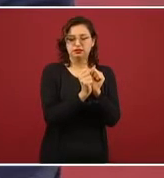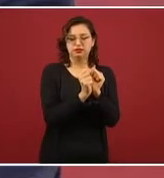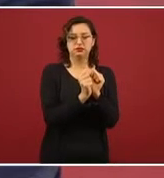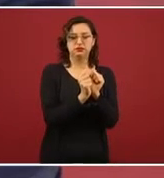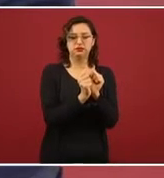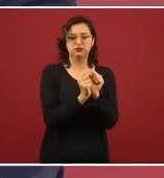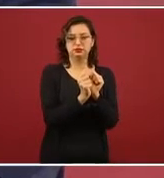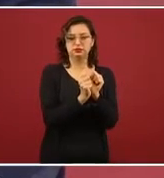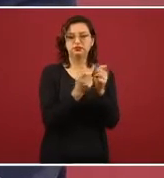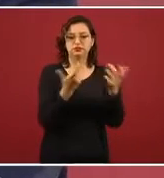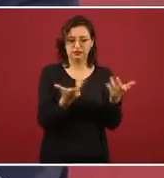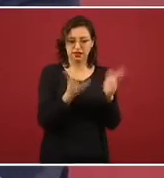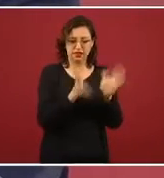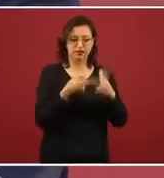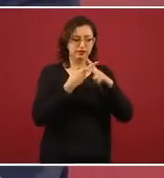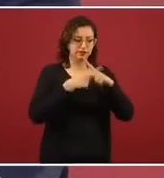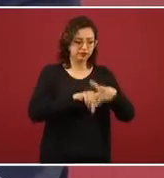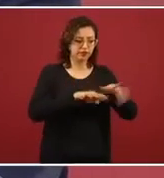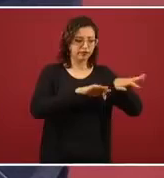se está trabajando en eso.